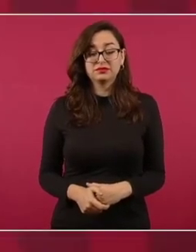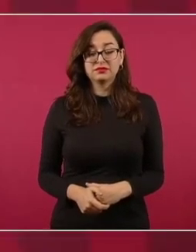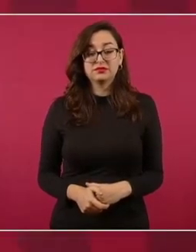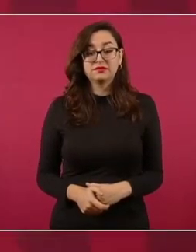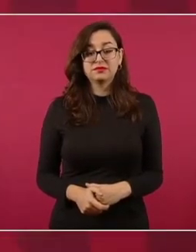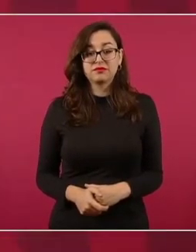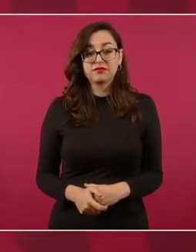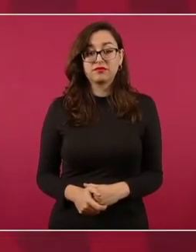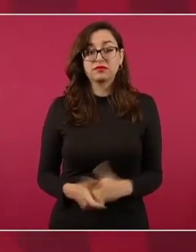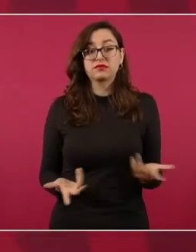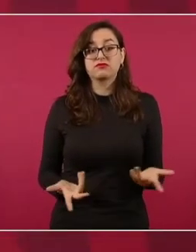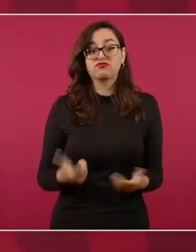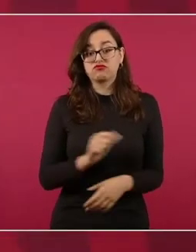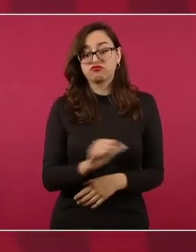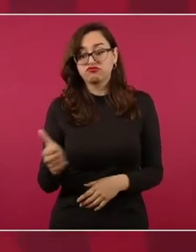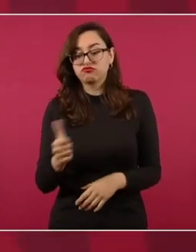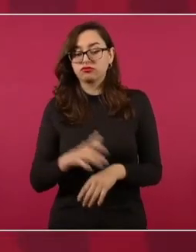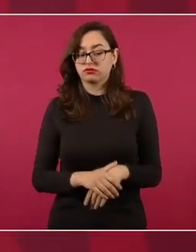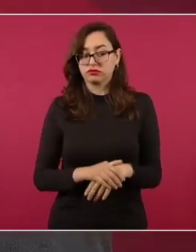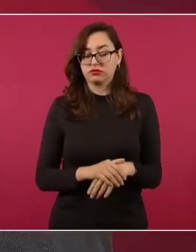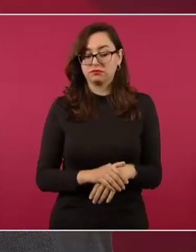Y lo otro, hay que trabajar.